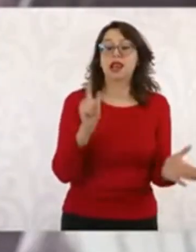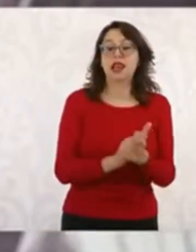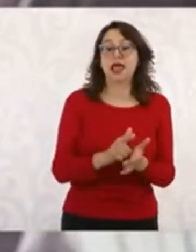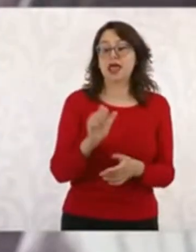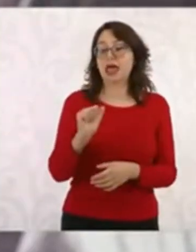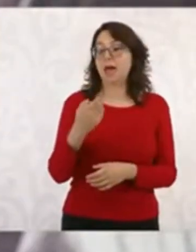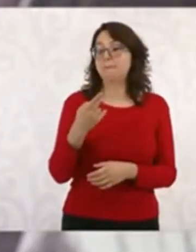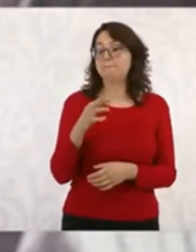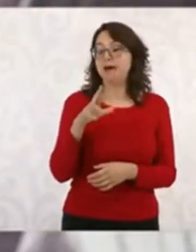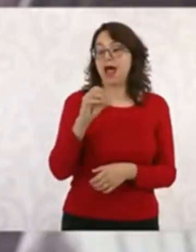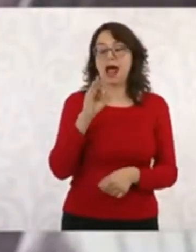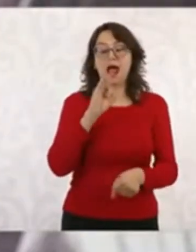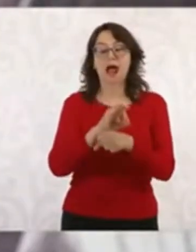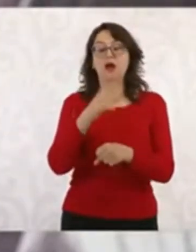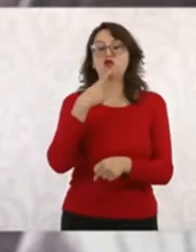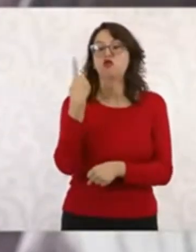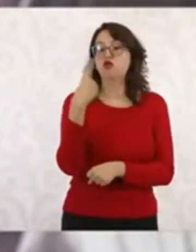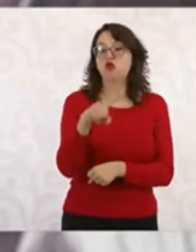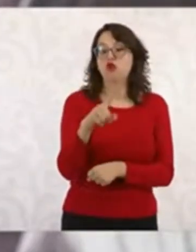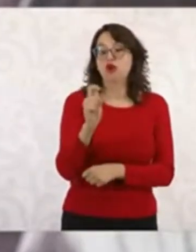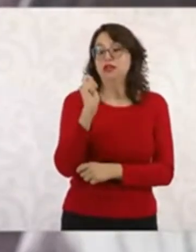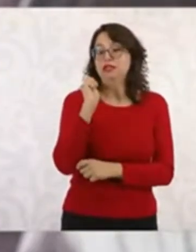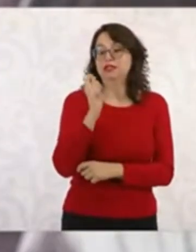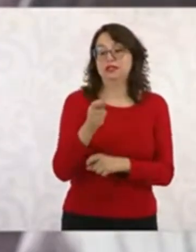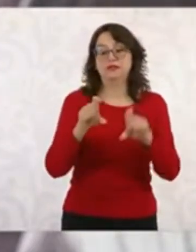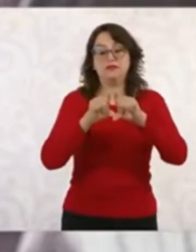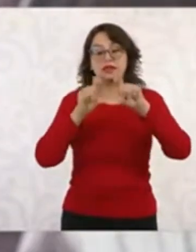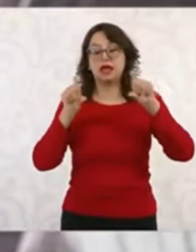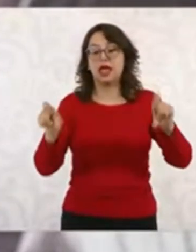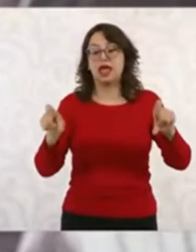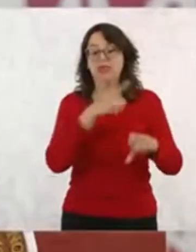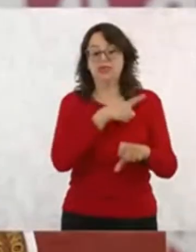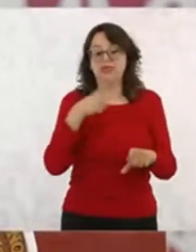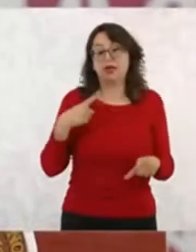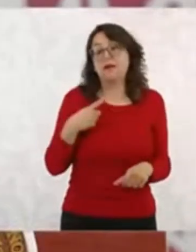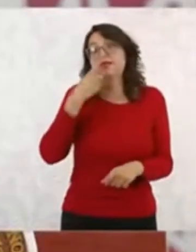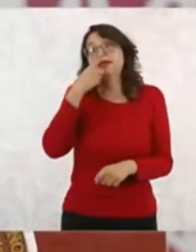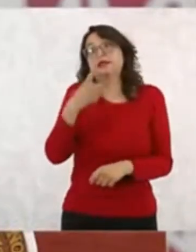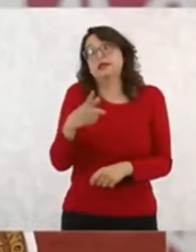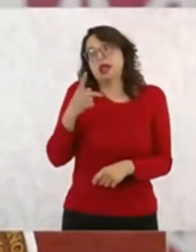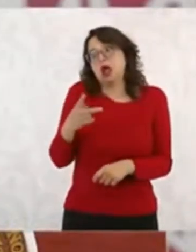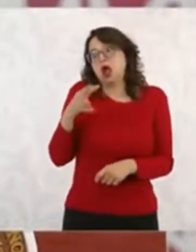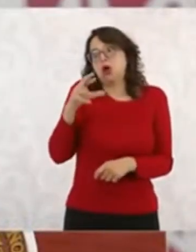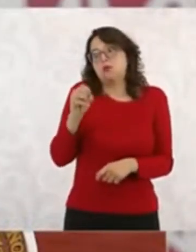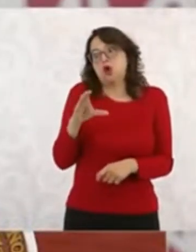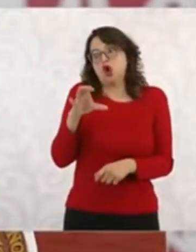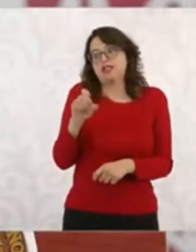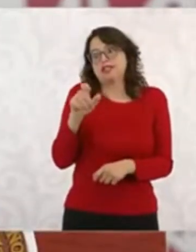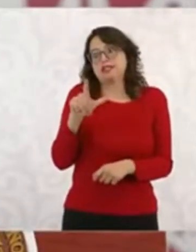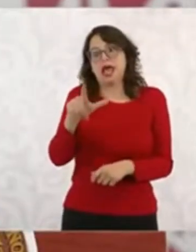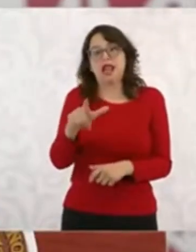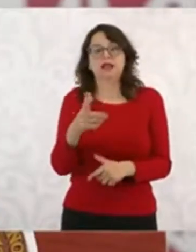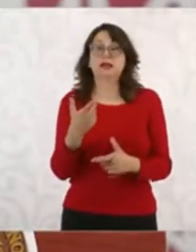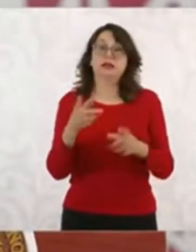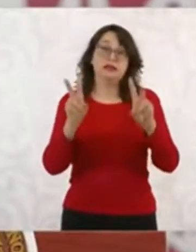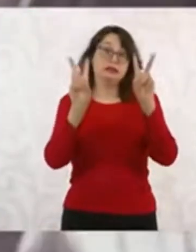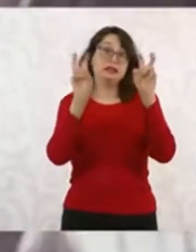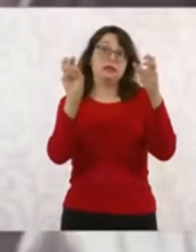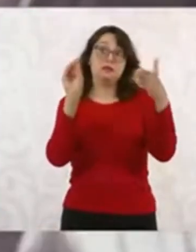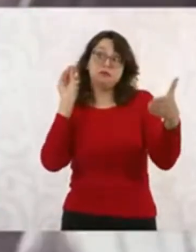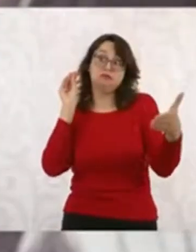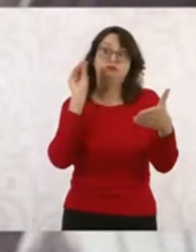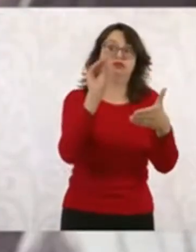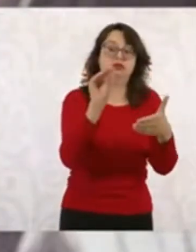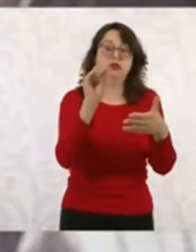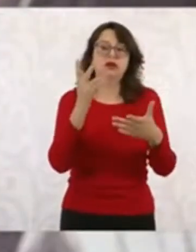procesal. Entendemos que esto no es ortodoxo, no sería estrictamente necesario, pero estamos en una etapa donde